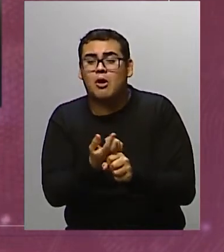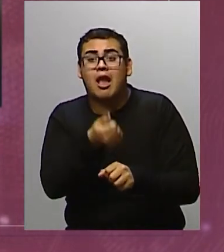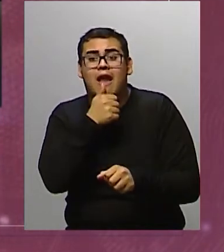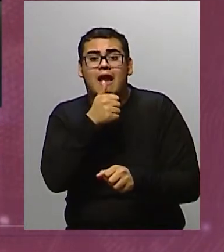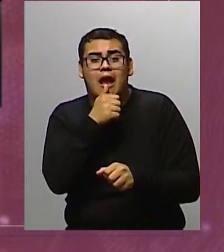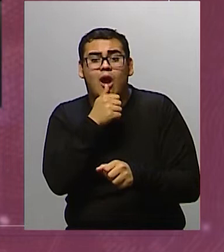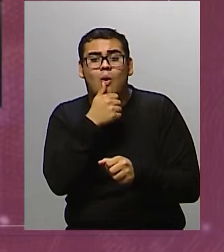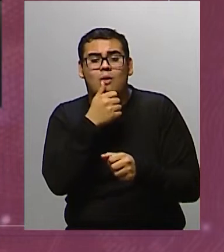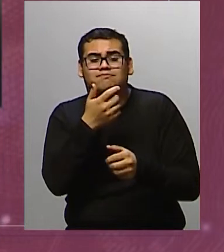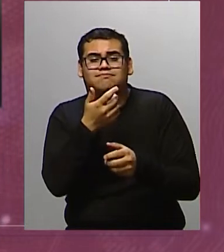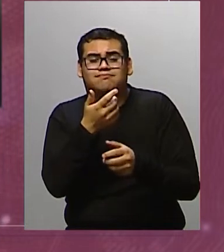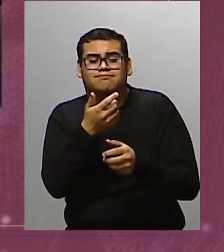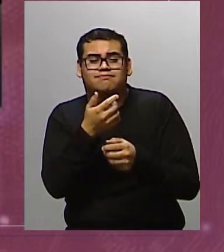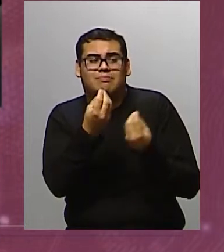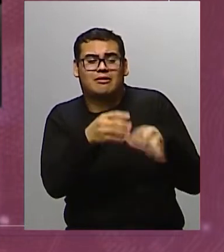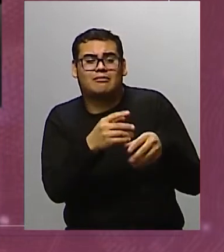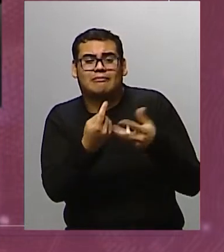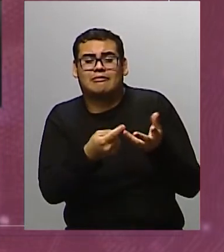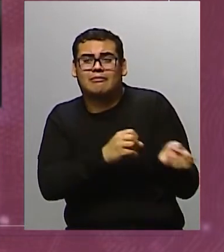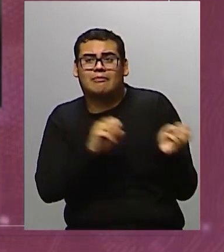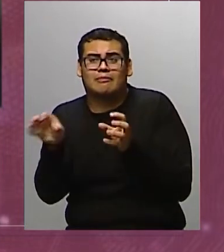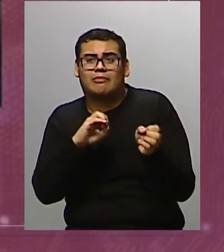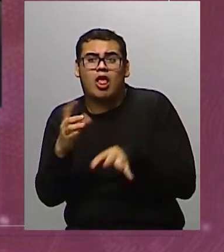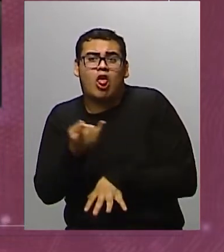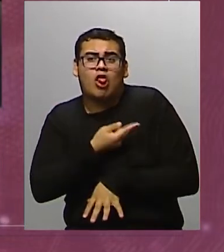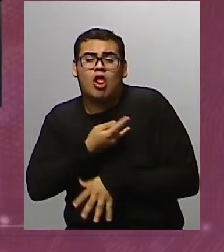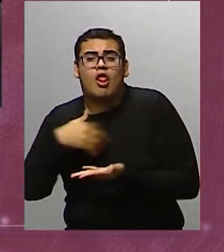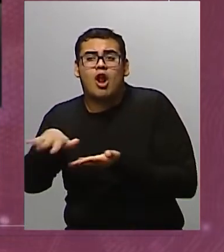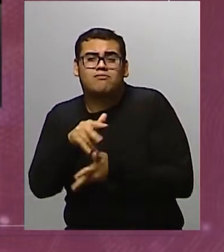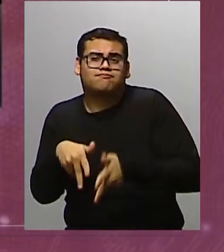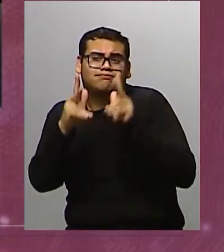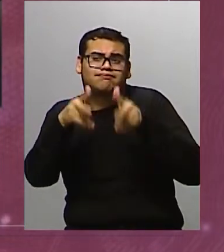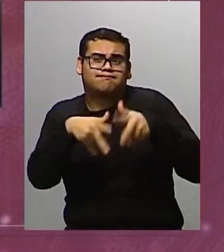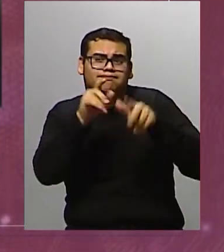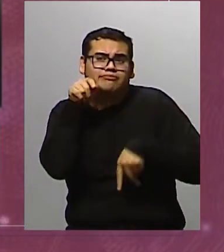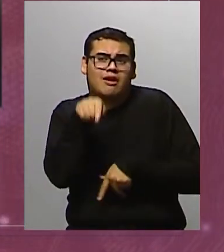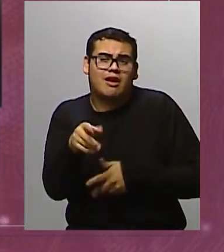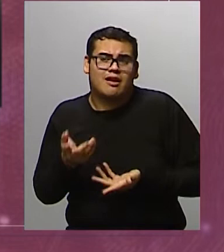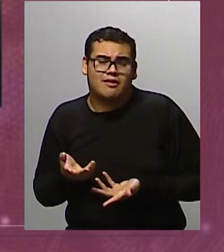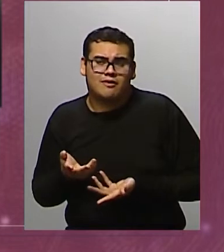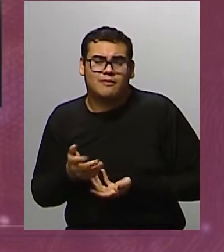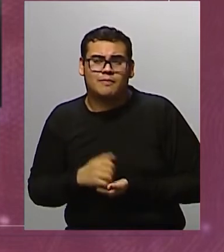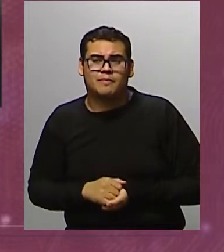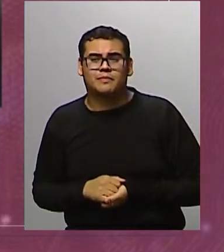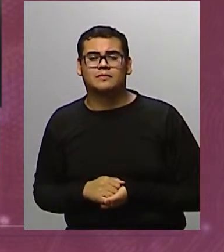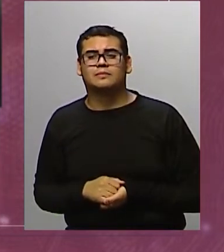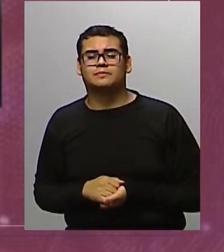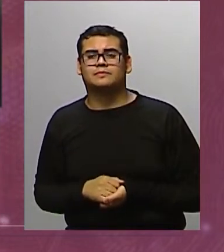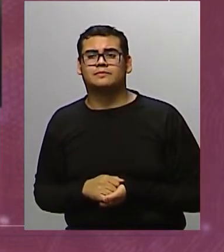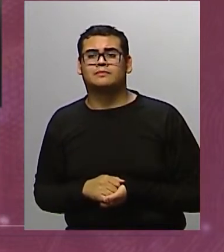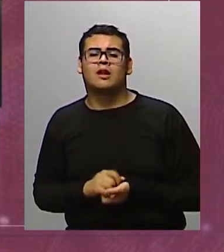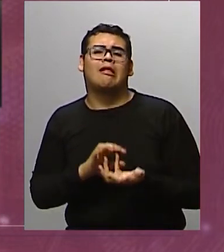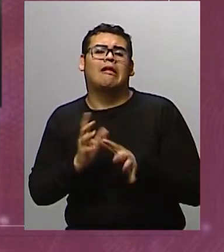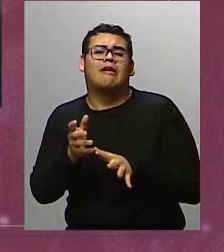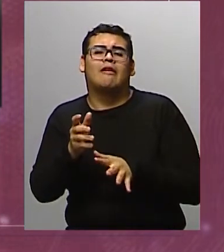se tienen que ir. ¿Ir a dónde? Y se van a las ciudades, se van a los pueblos, se van a sitios en donde de alguna